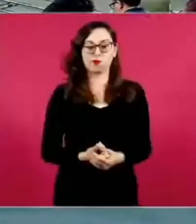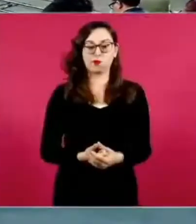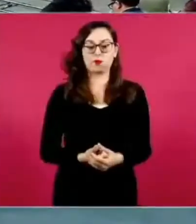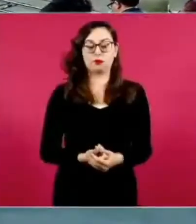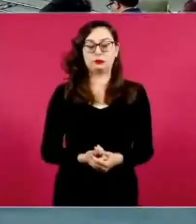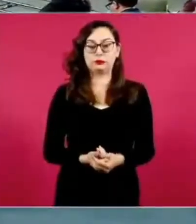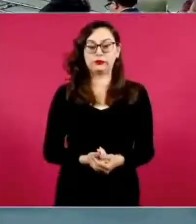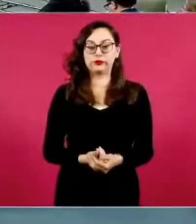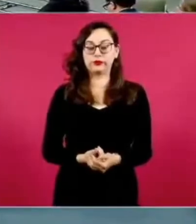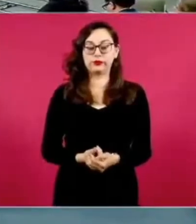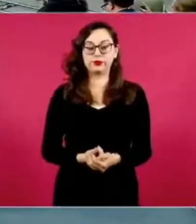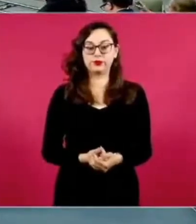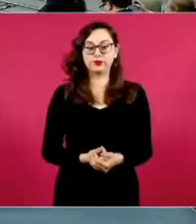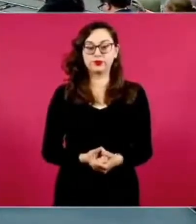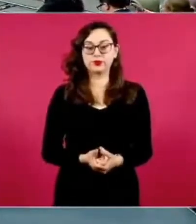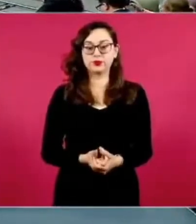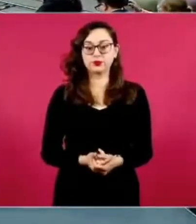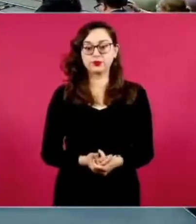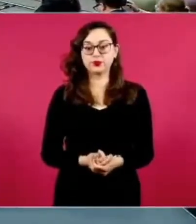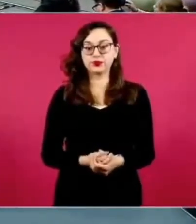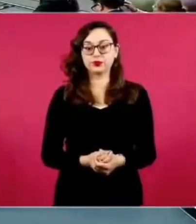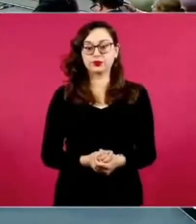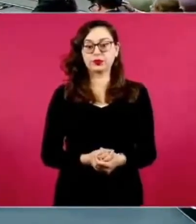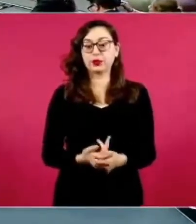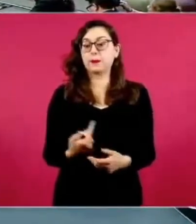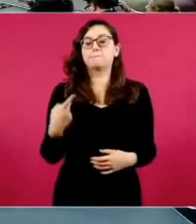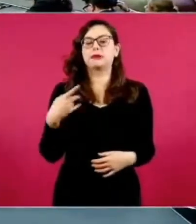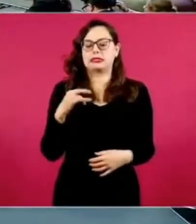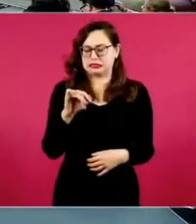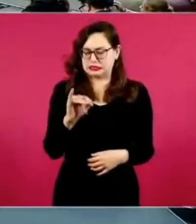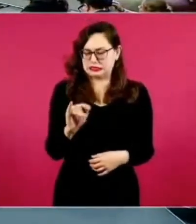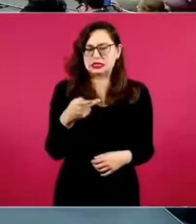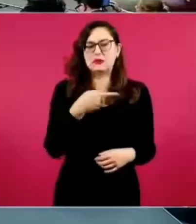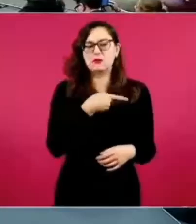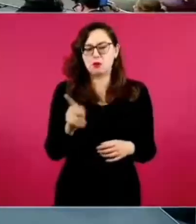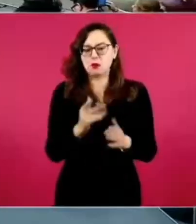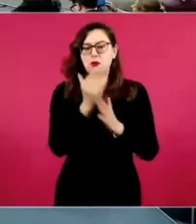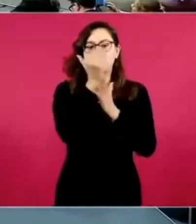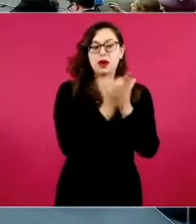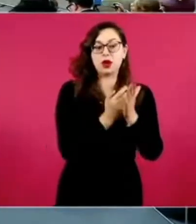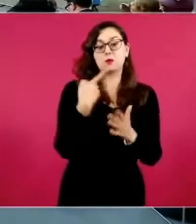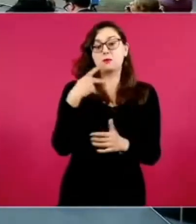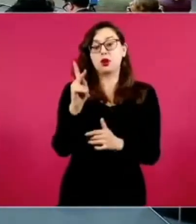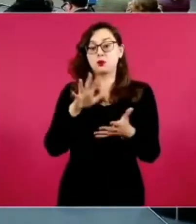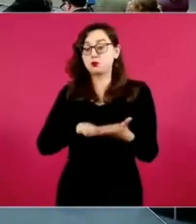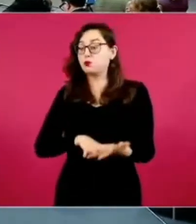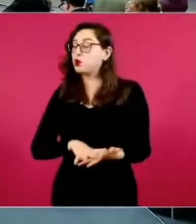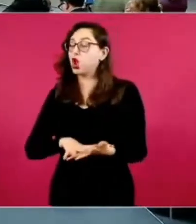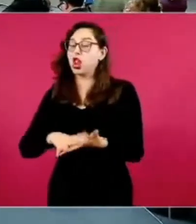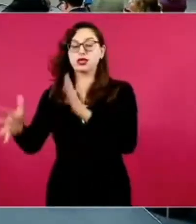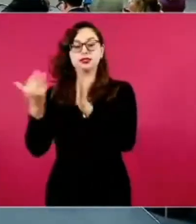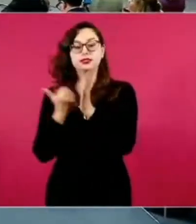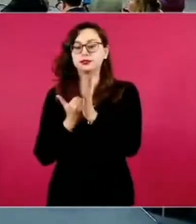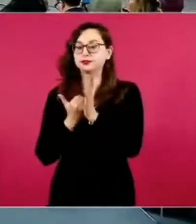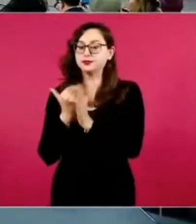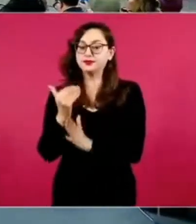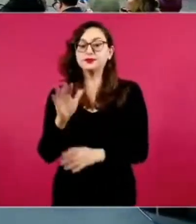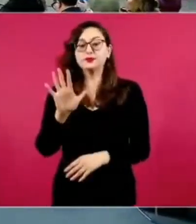como antes de Manuel Velasco, sí, la cuestión de la violencia se disparó. sí, sí. Y mire,